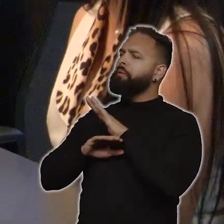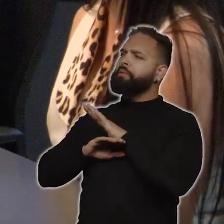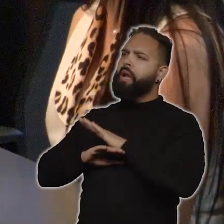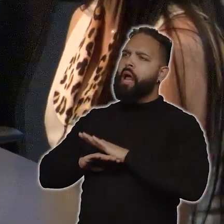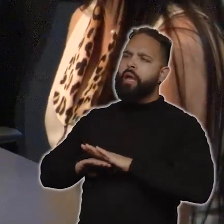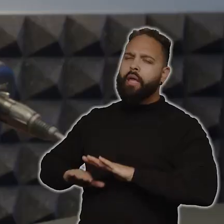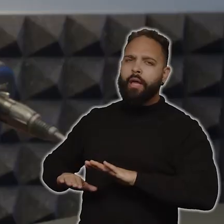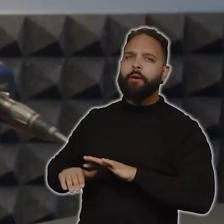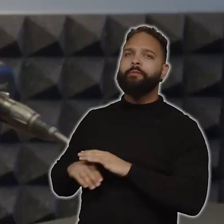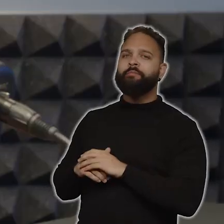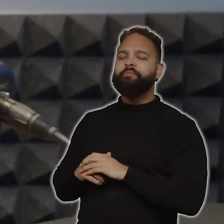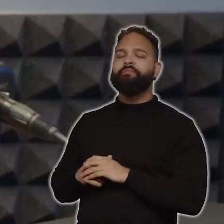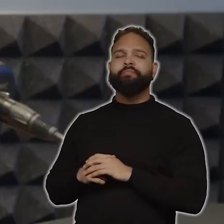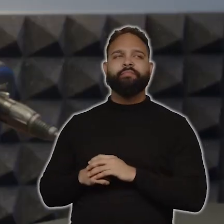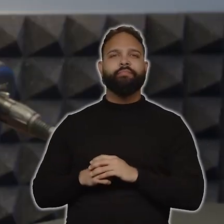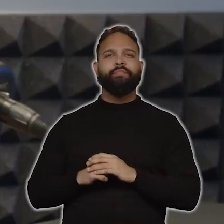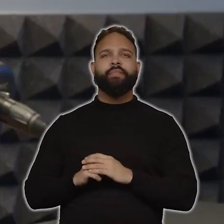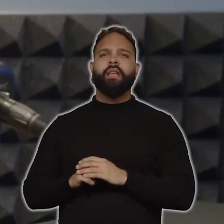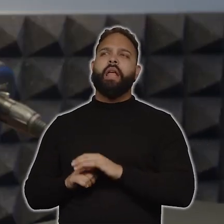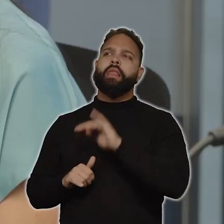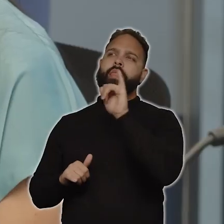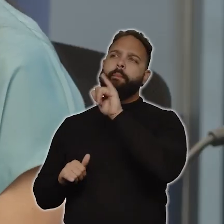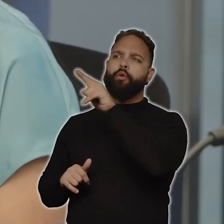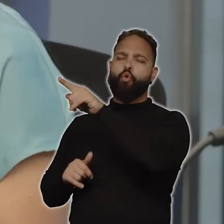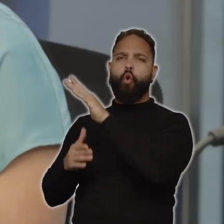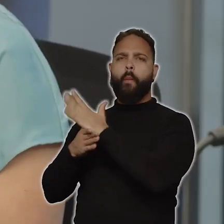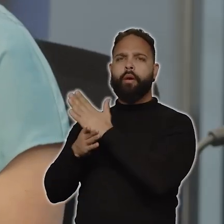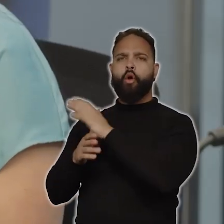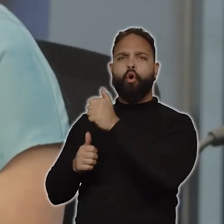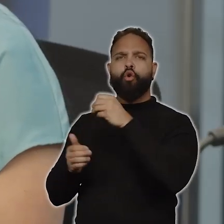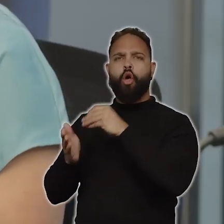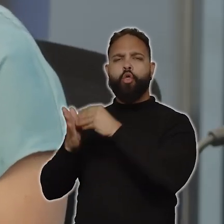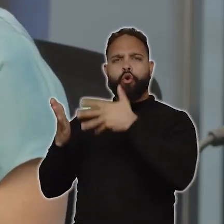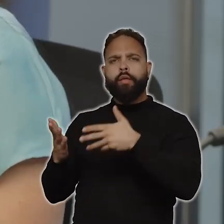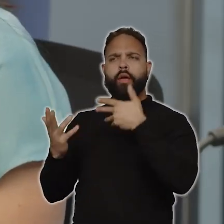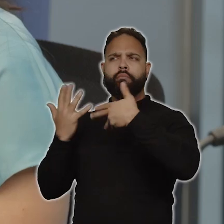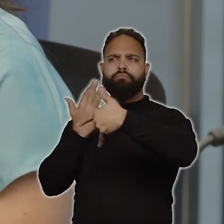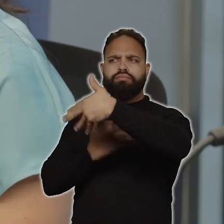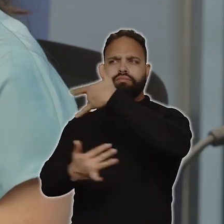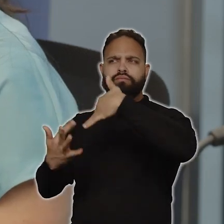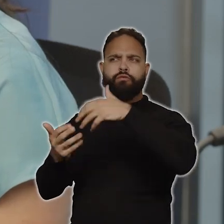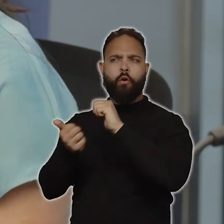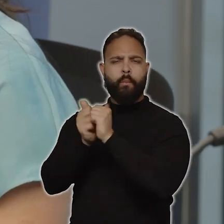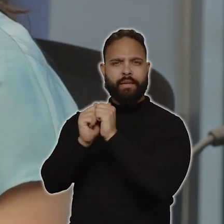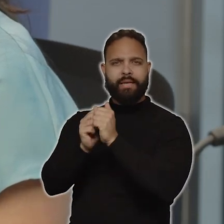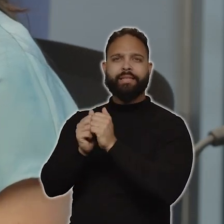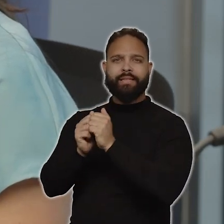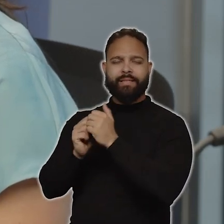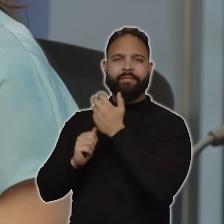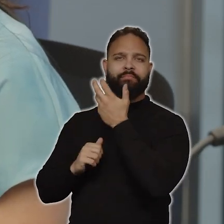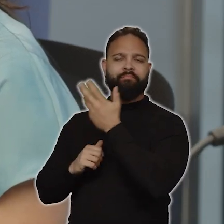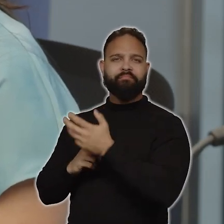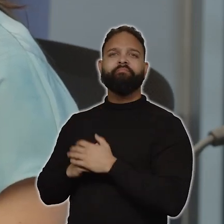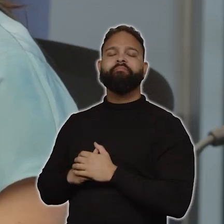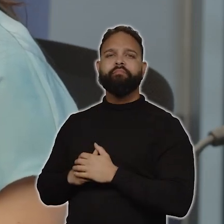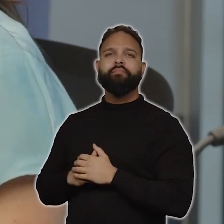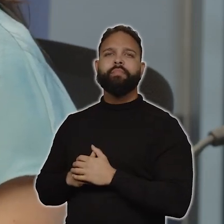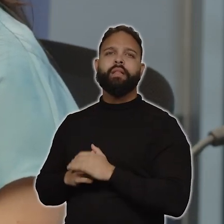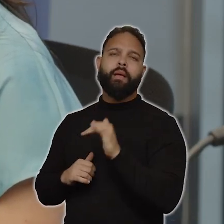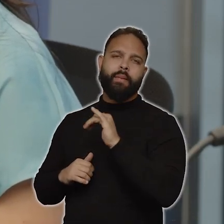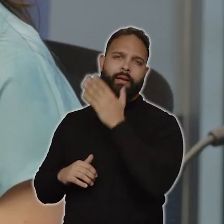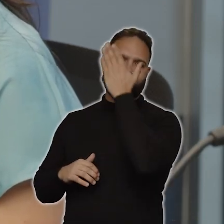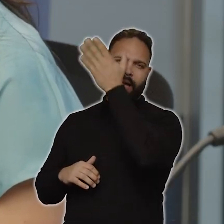con su ejecución. Sí, compartió también con otros estudiantes y otras estudiantes de otras escuelas también, sí. Sobre todo en